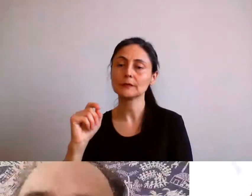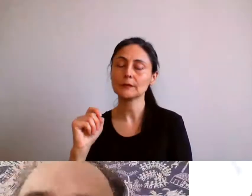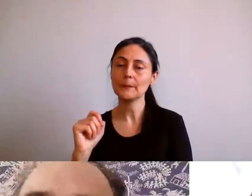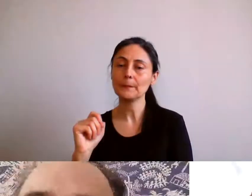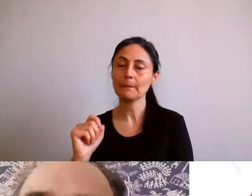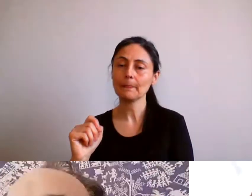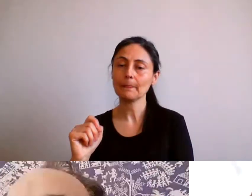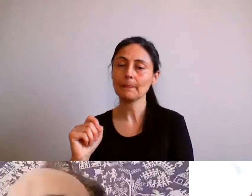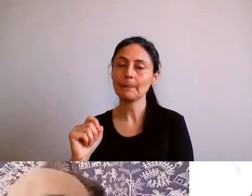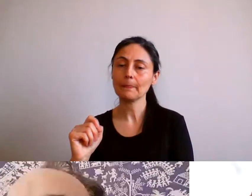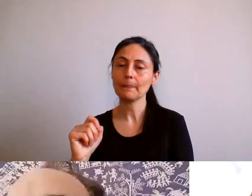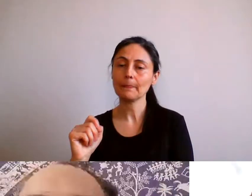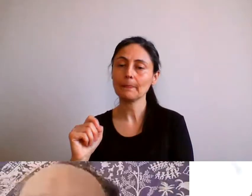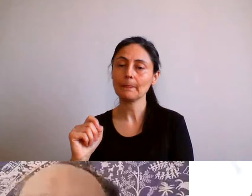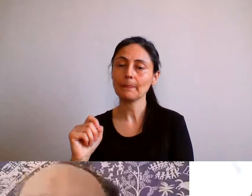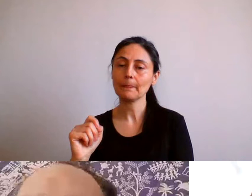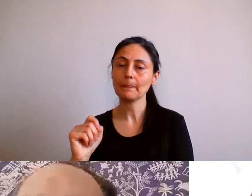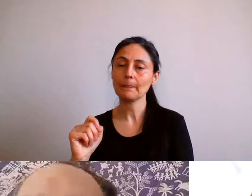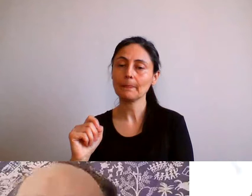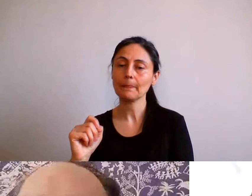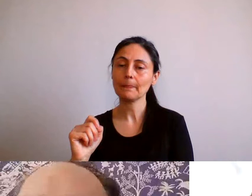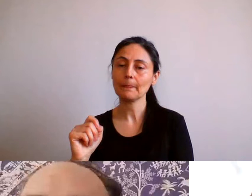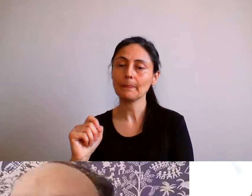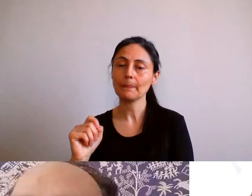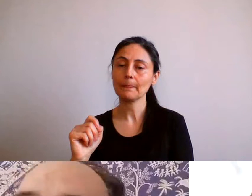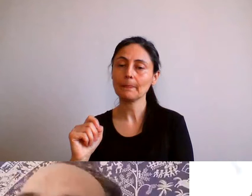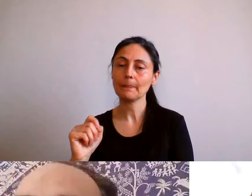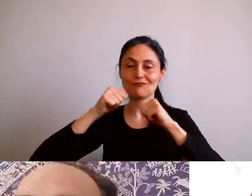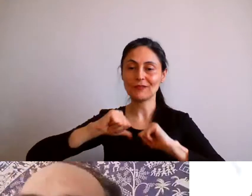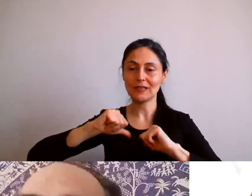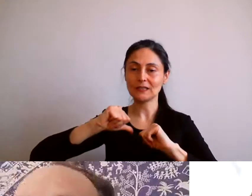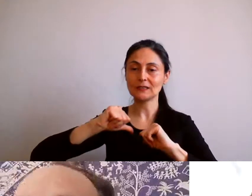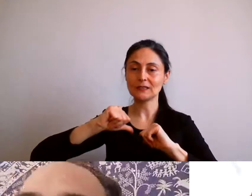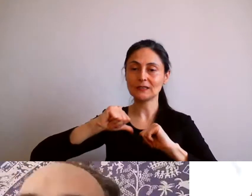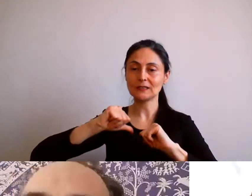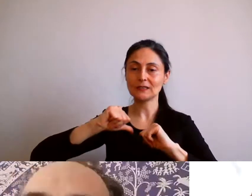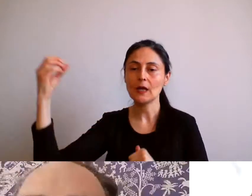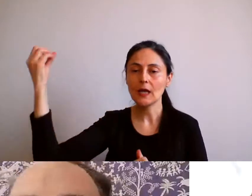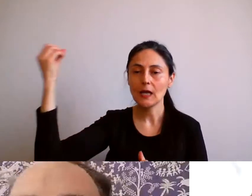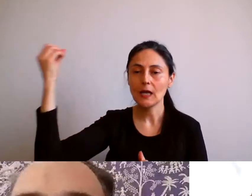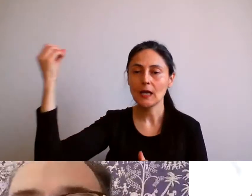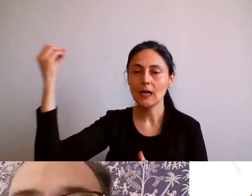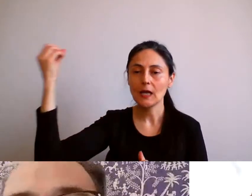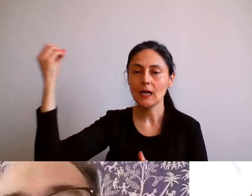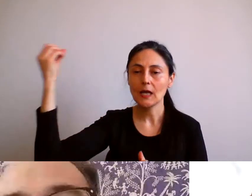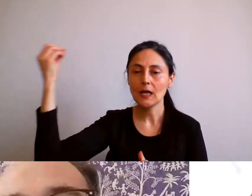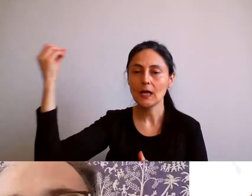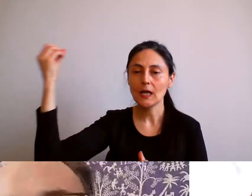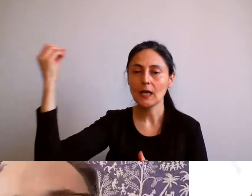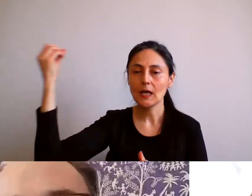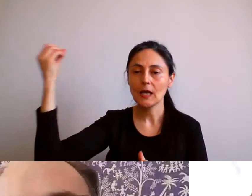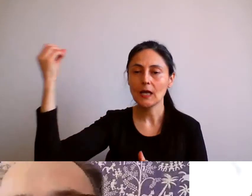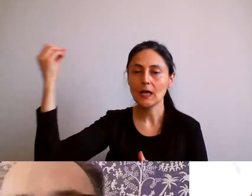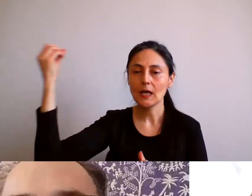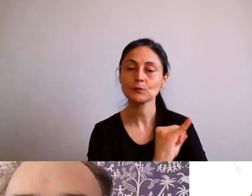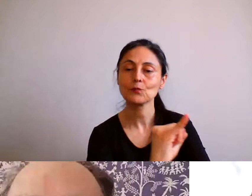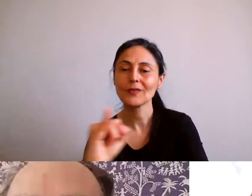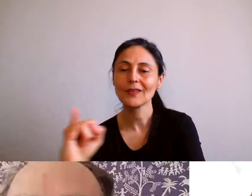obstetricia, etcétera. Entonces creo que ahí hay desafíos en la formación de cómo hacer instancias que nos permitan